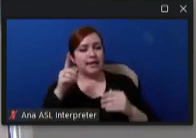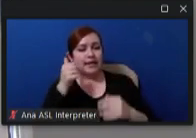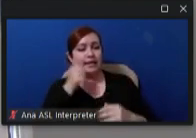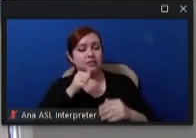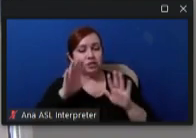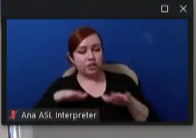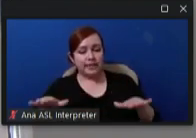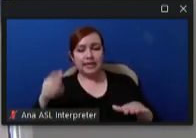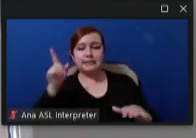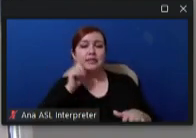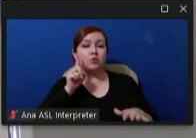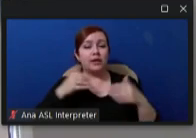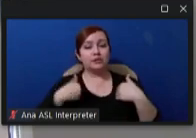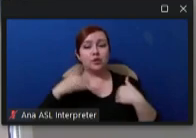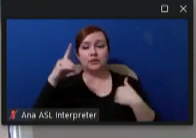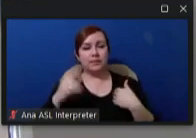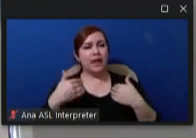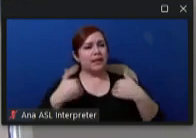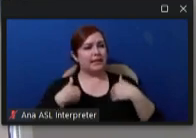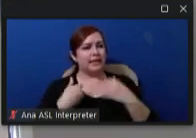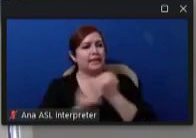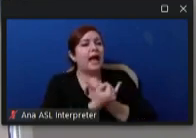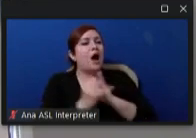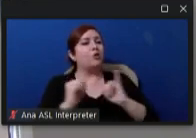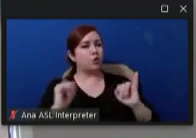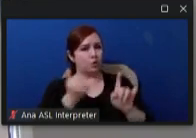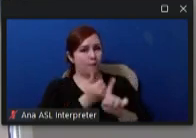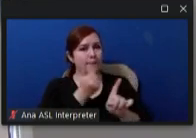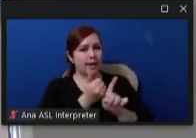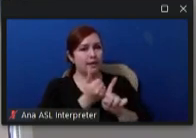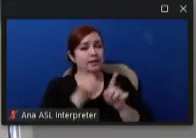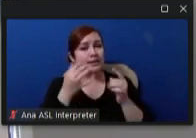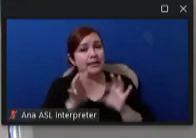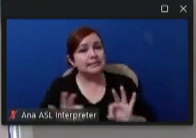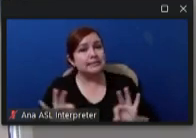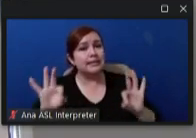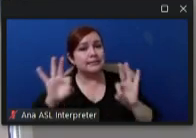con discapacidad. Además, es esencial involucrarlas en la